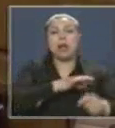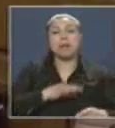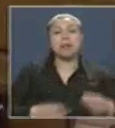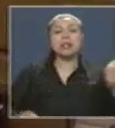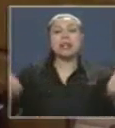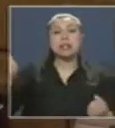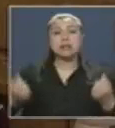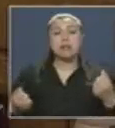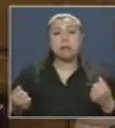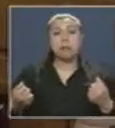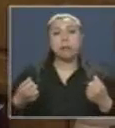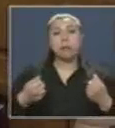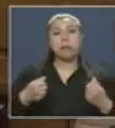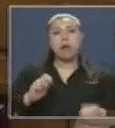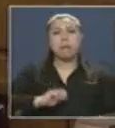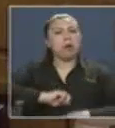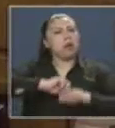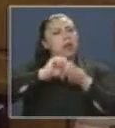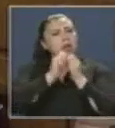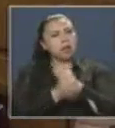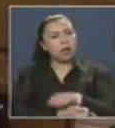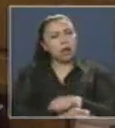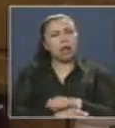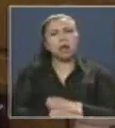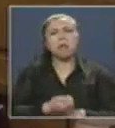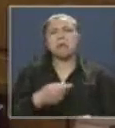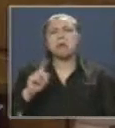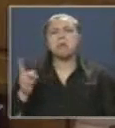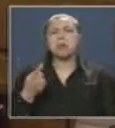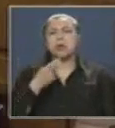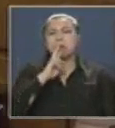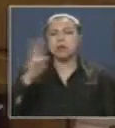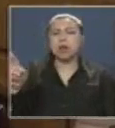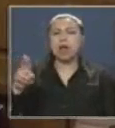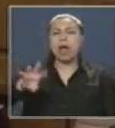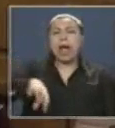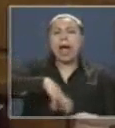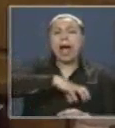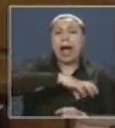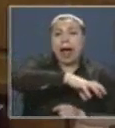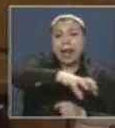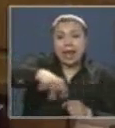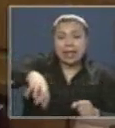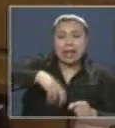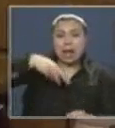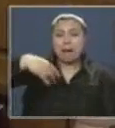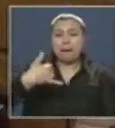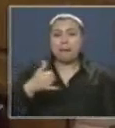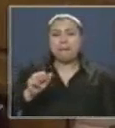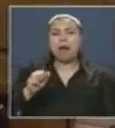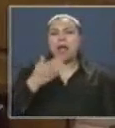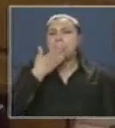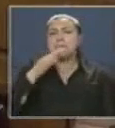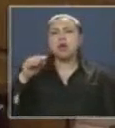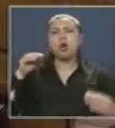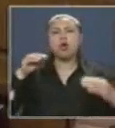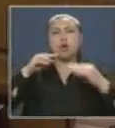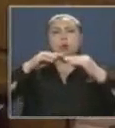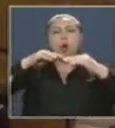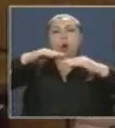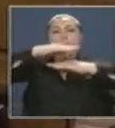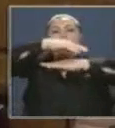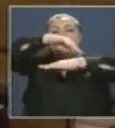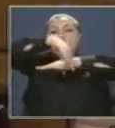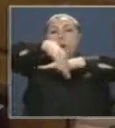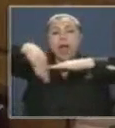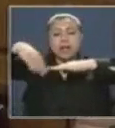que se revierta esta situación. Primero, que haya respuesta para la gente de la isla Mayen en Puerto Montt. Ellos están pidiendo mejor conectividad, un muelle para